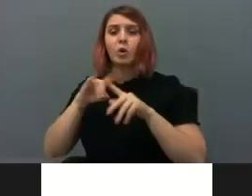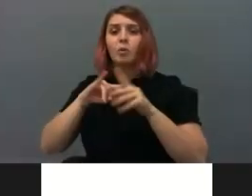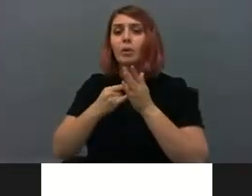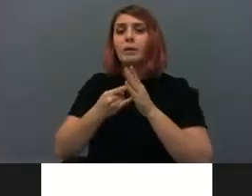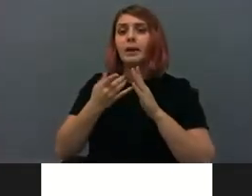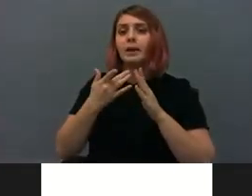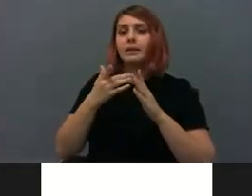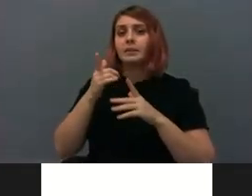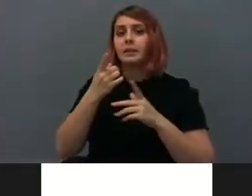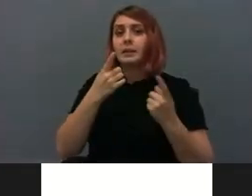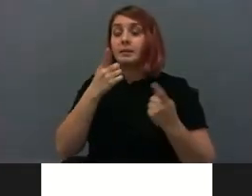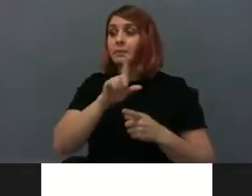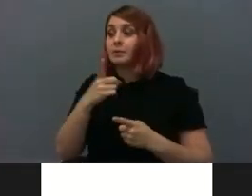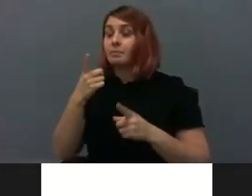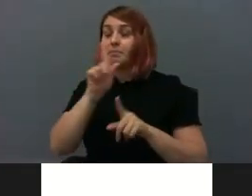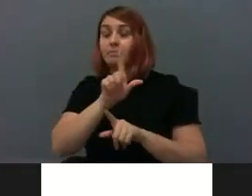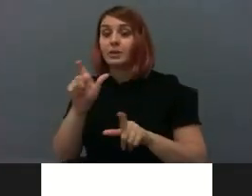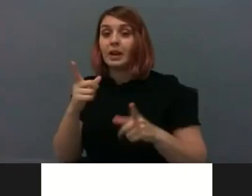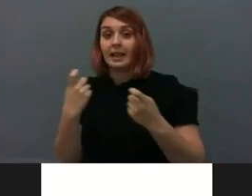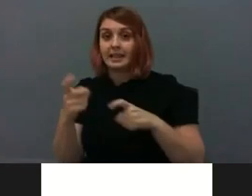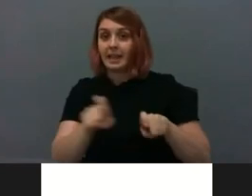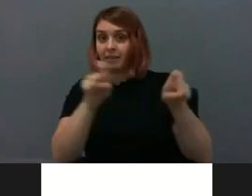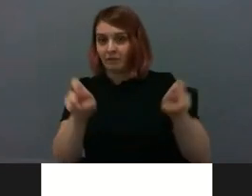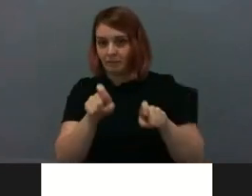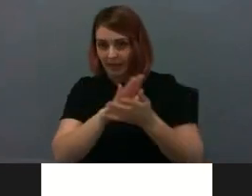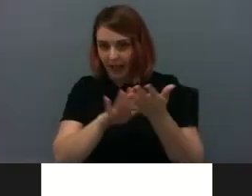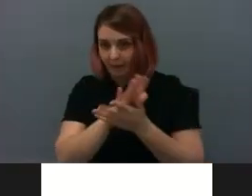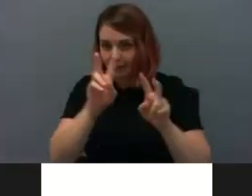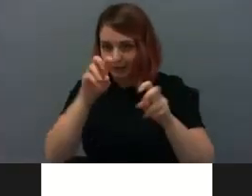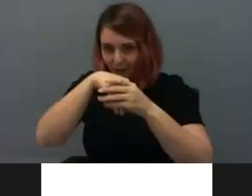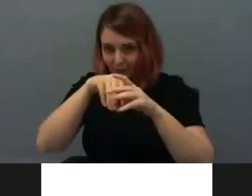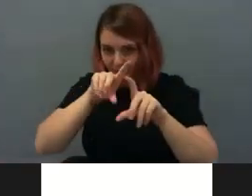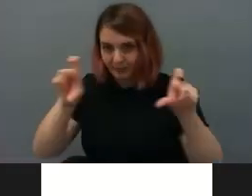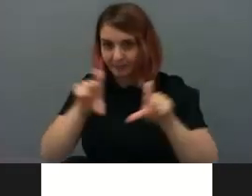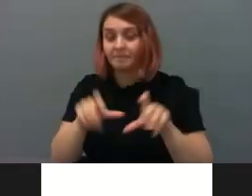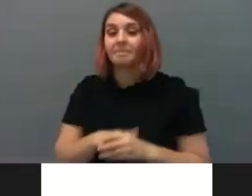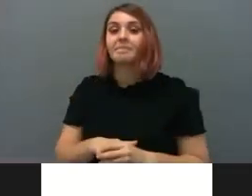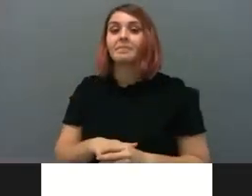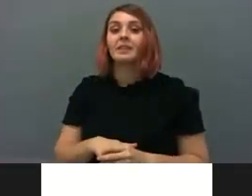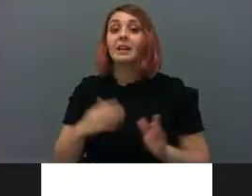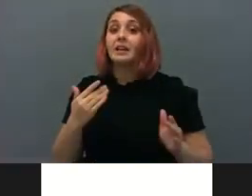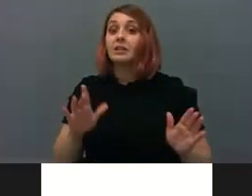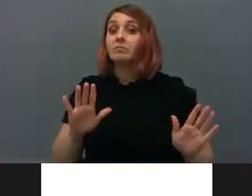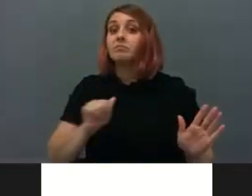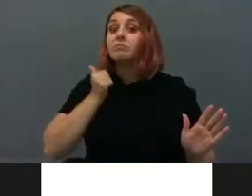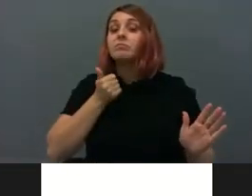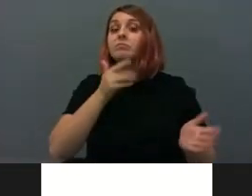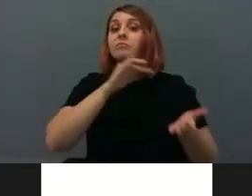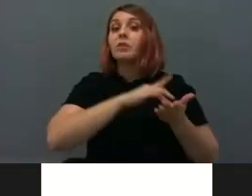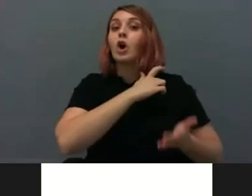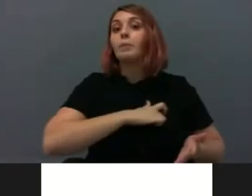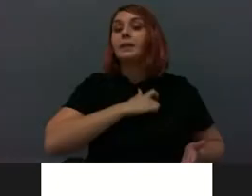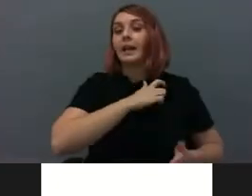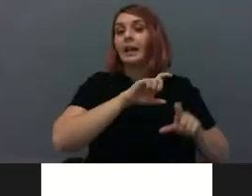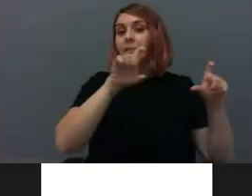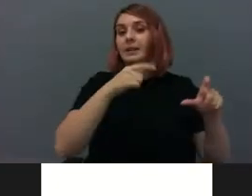a personas que los necesitaban, informáticamente hablando, me refiero a la empresa. Hace que conozca a una persona del comité de empresa y